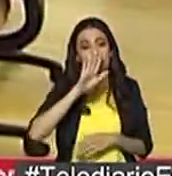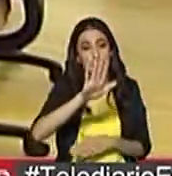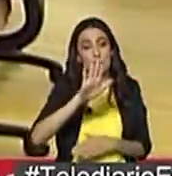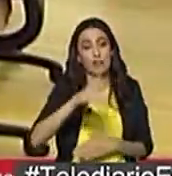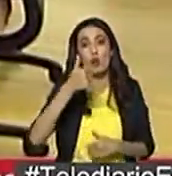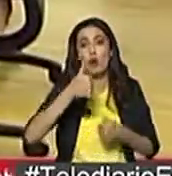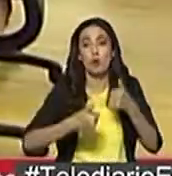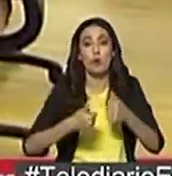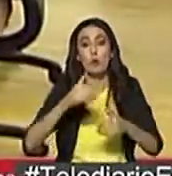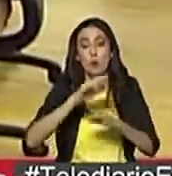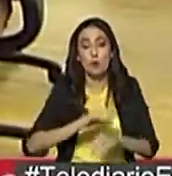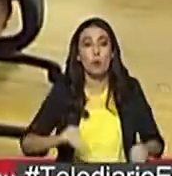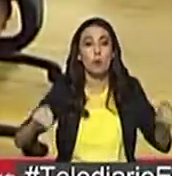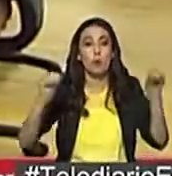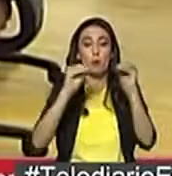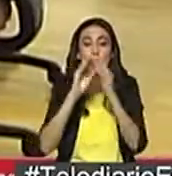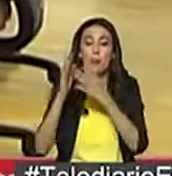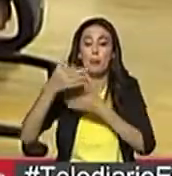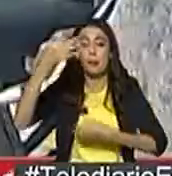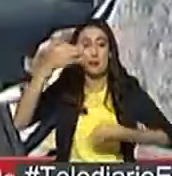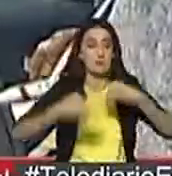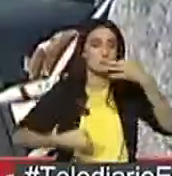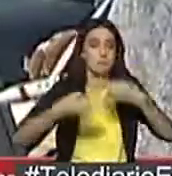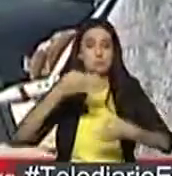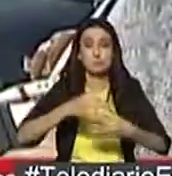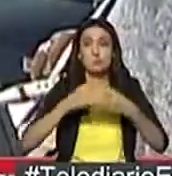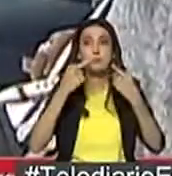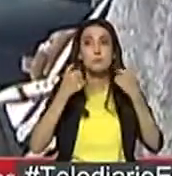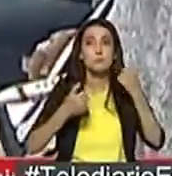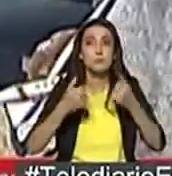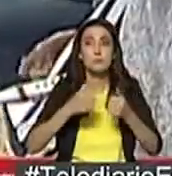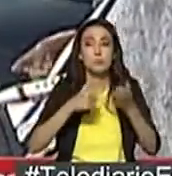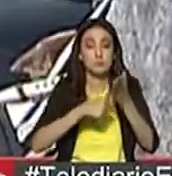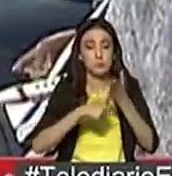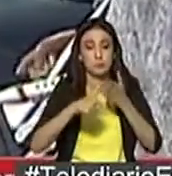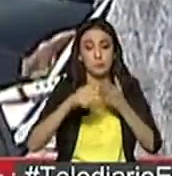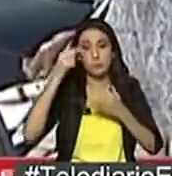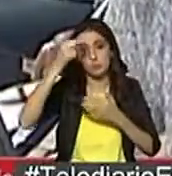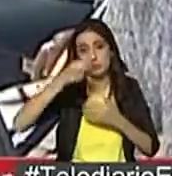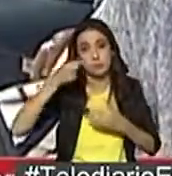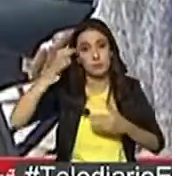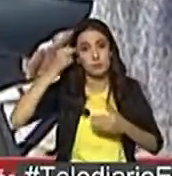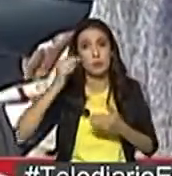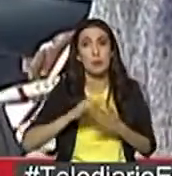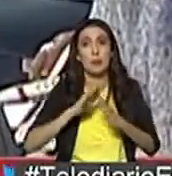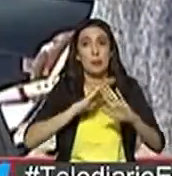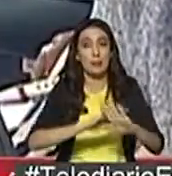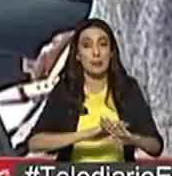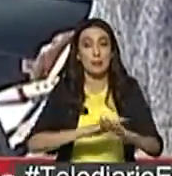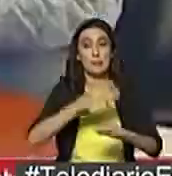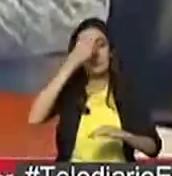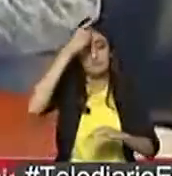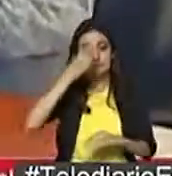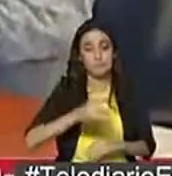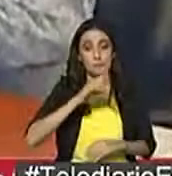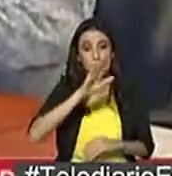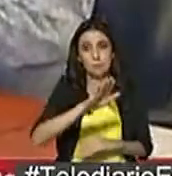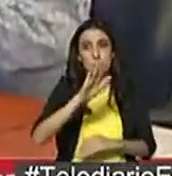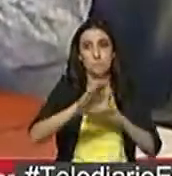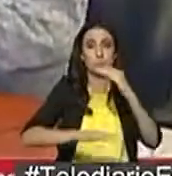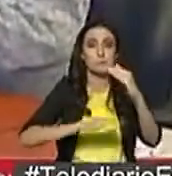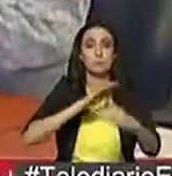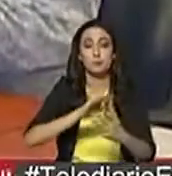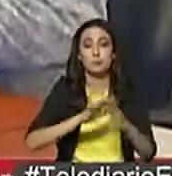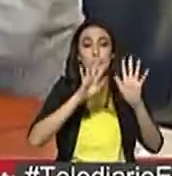unificar las 2 solicitudes de juicio político en contra de la ministra de Gobierno, María Paula Romo. La decisión se tomó la tarde de este lunes